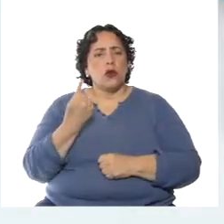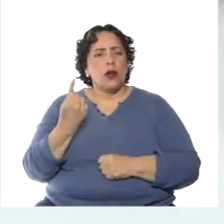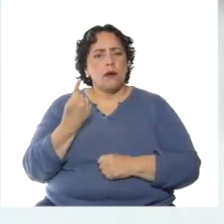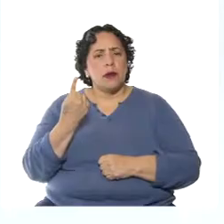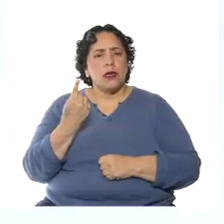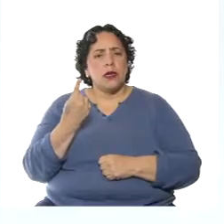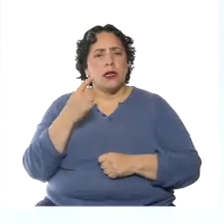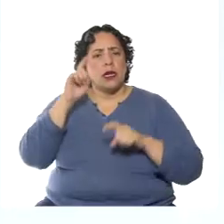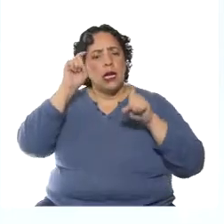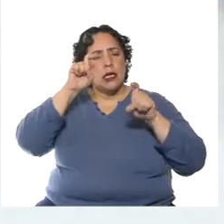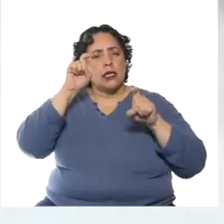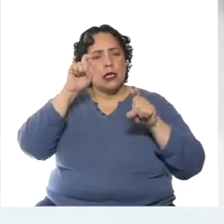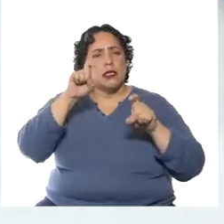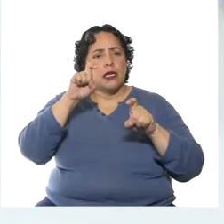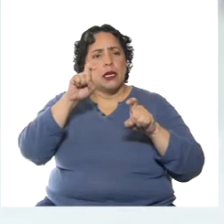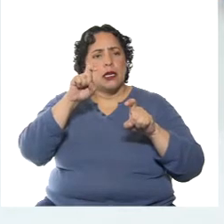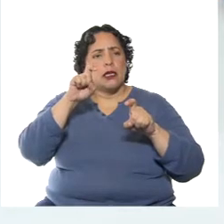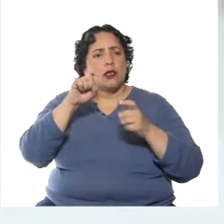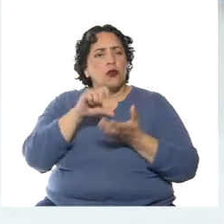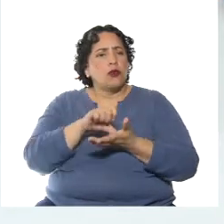solamente enseñadas